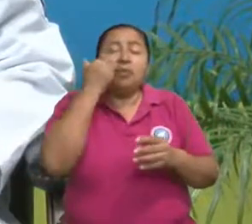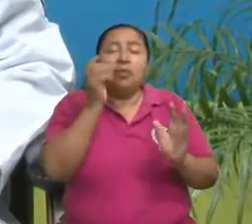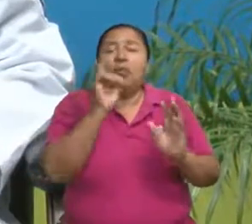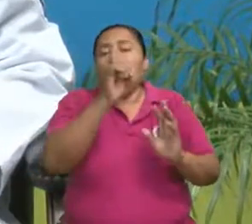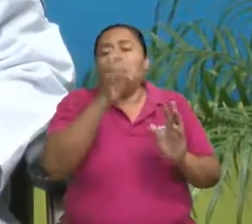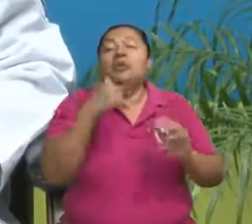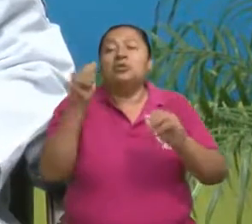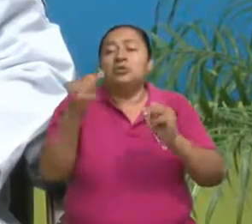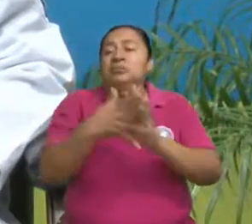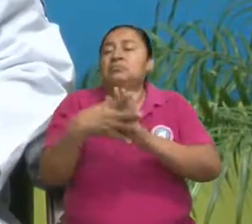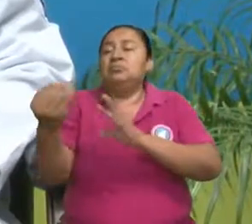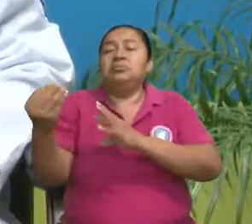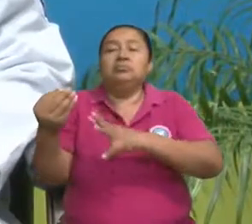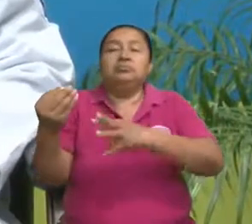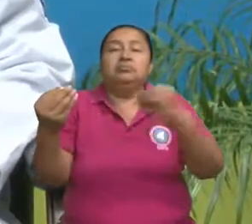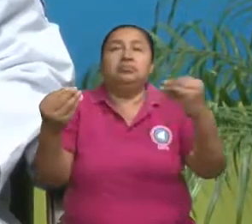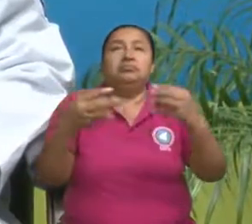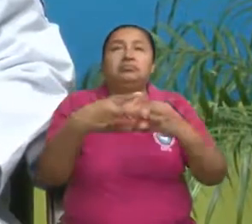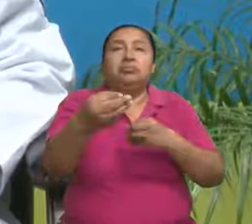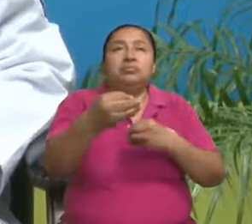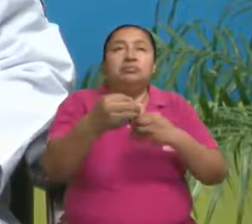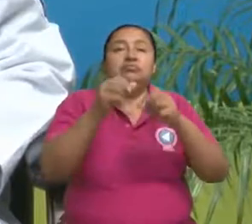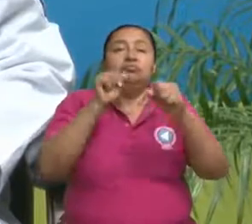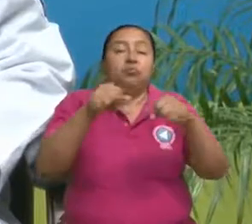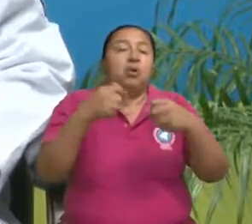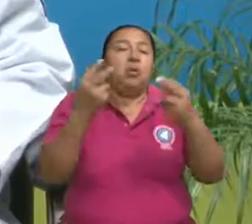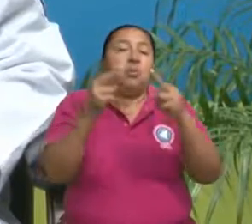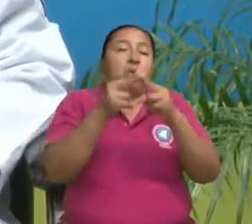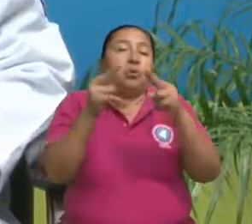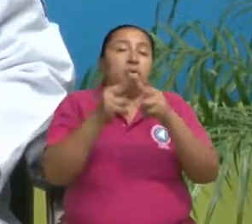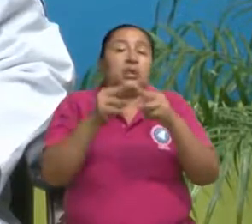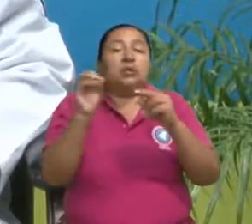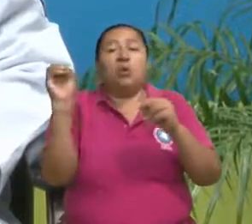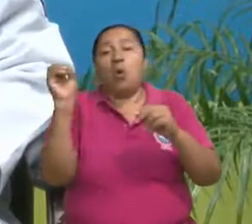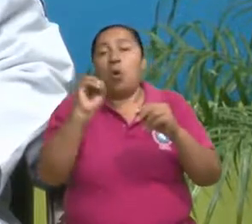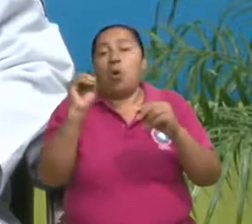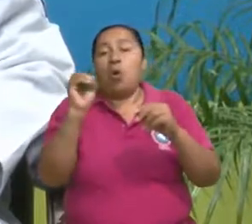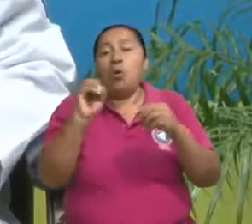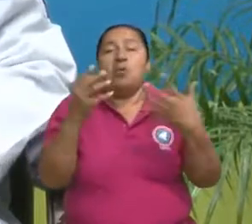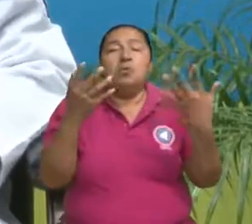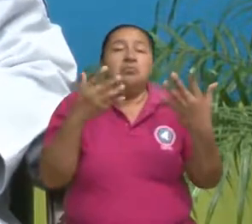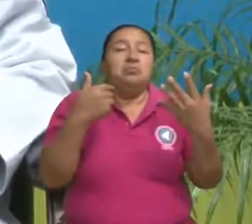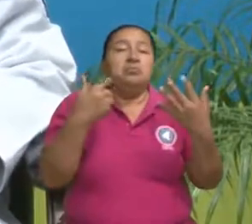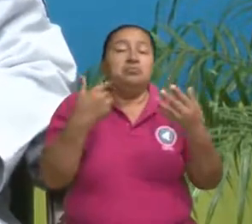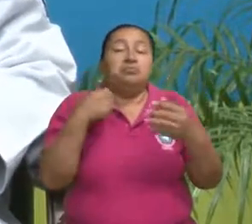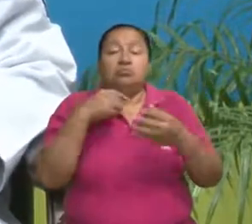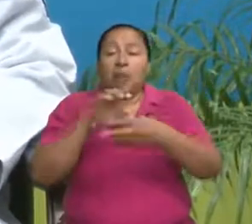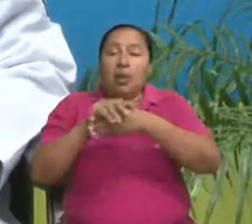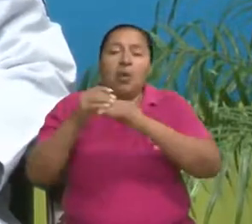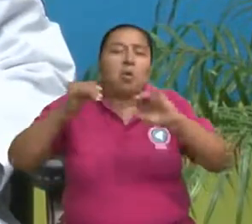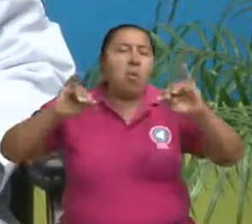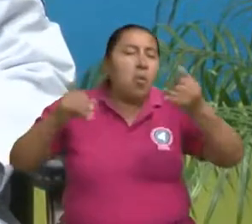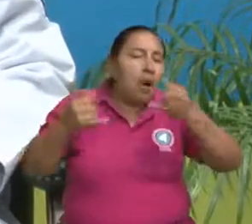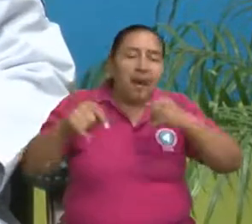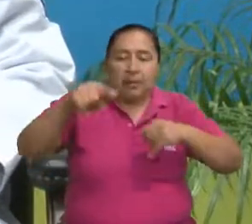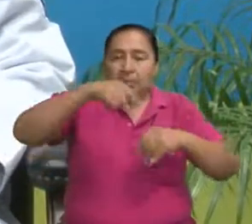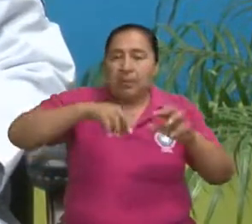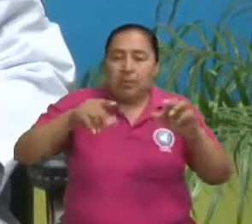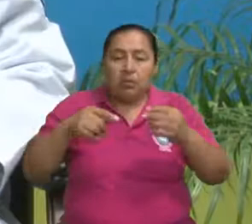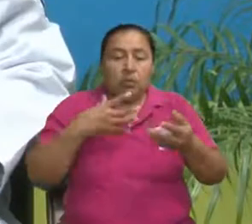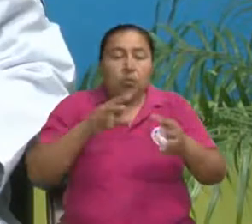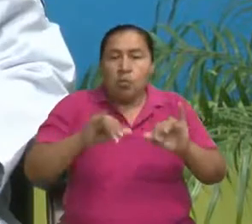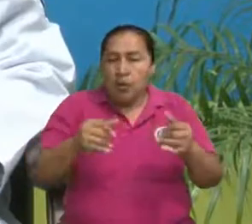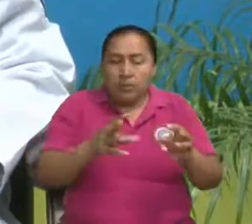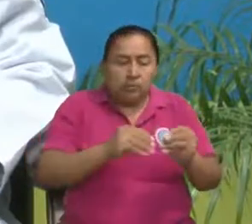Entonces se transmite ya sea por contacto, ¿verdad?, o jugar con los mismos juguetes